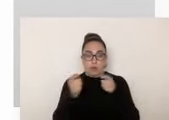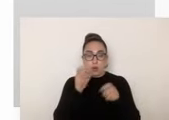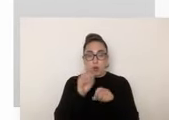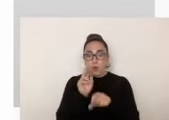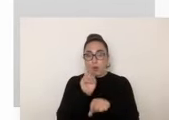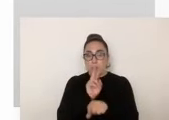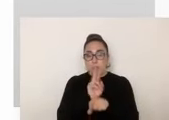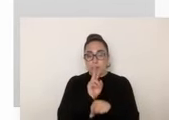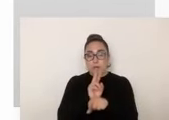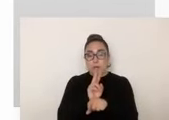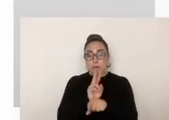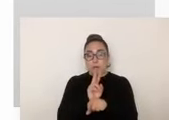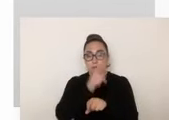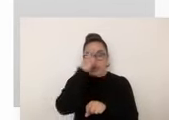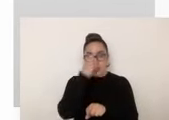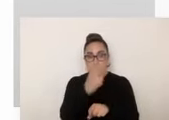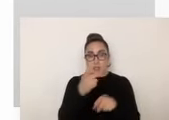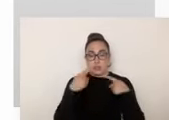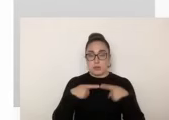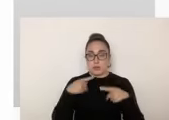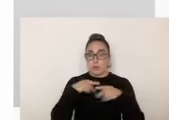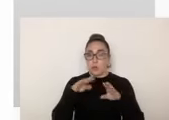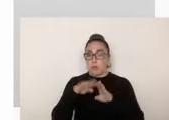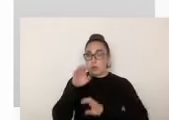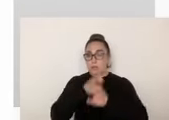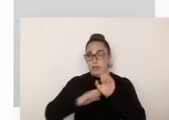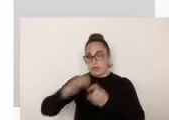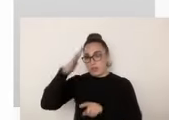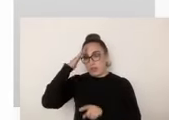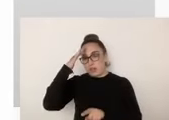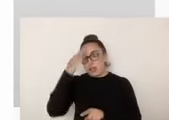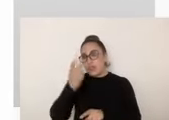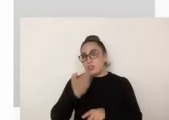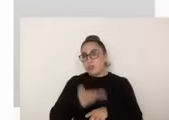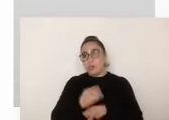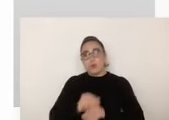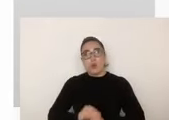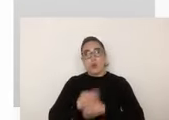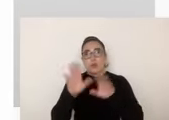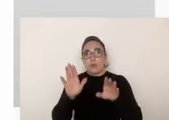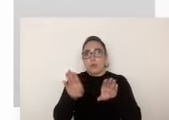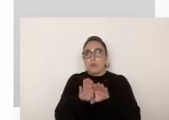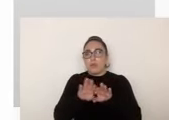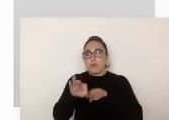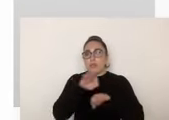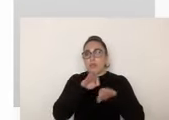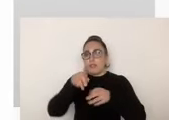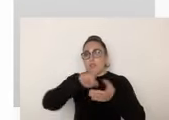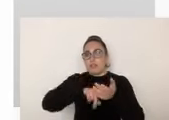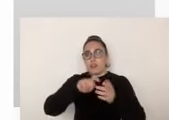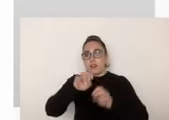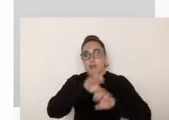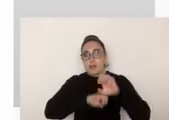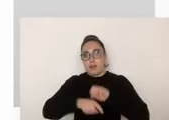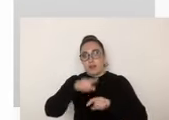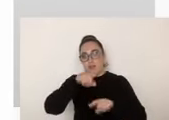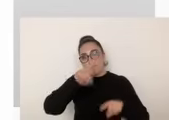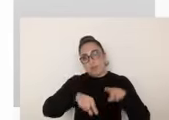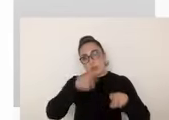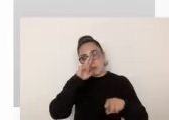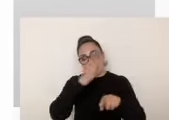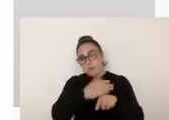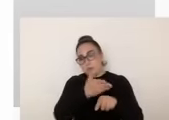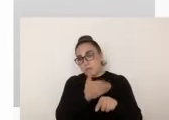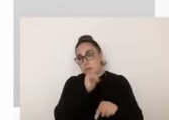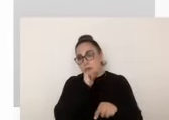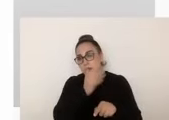ejecutivos de la empresa, a pesar de que eso sea un fallo clarísimo en la organización de la empresa, les vamos a excluir de responsabilidad.